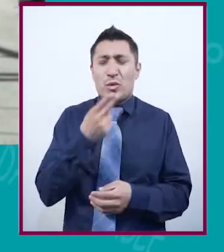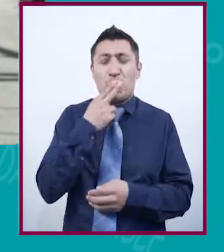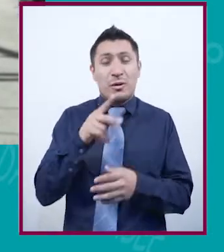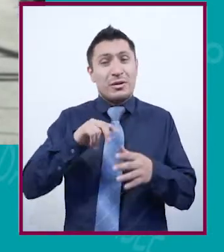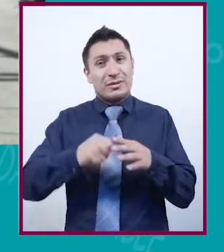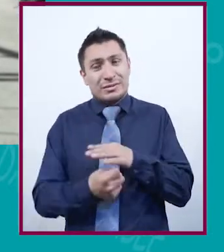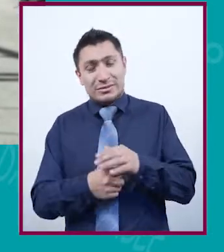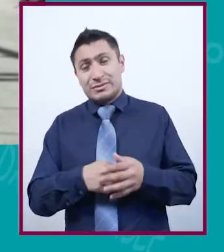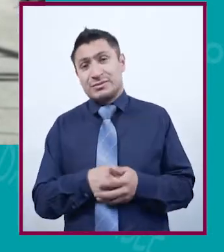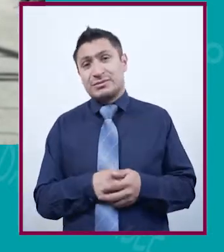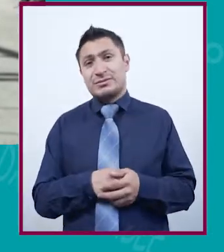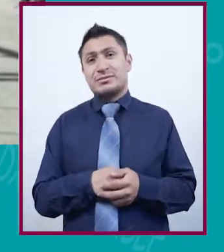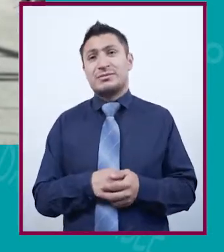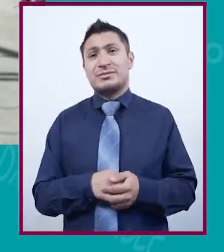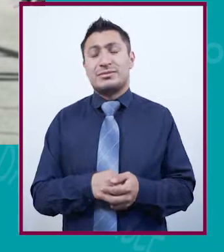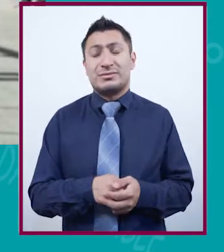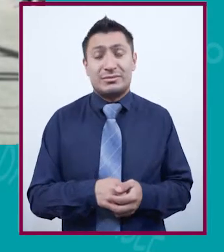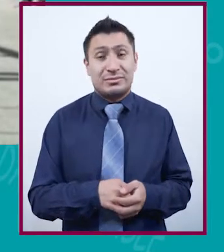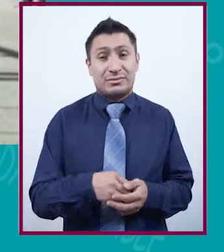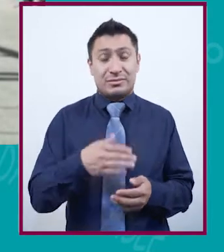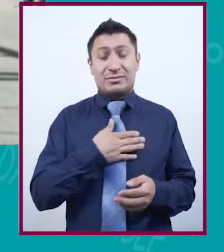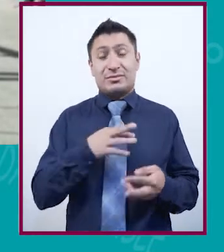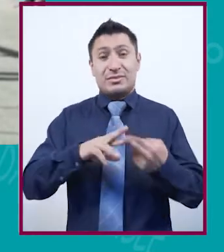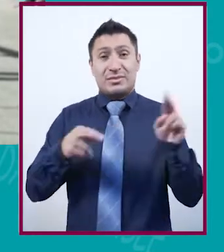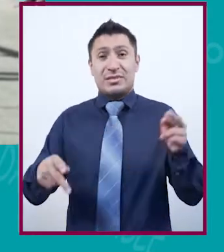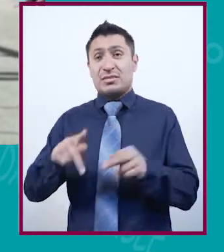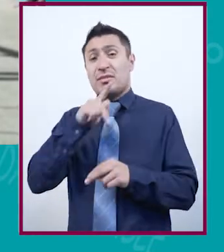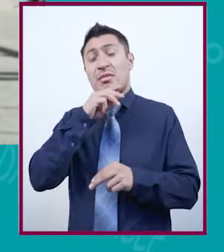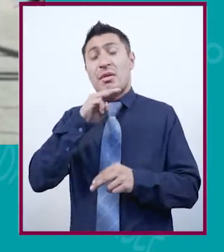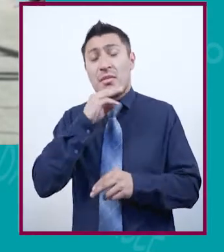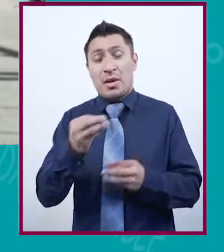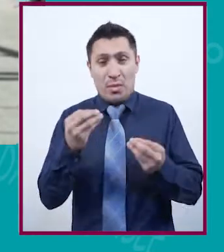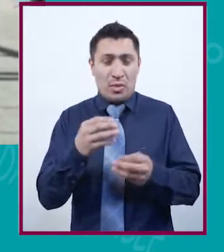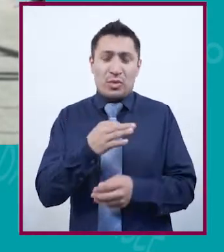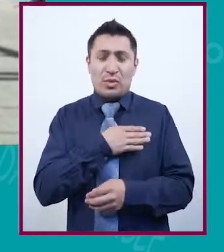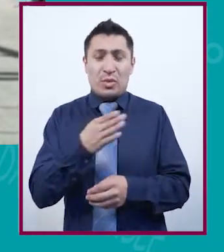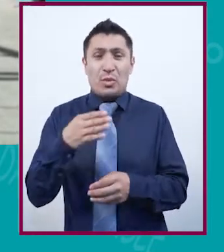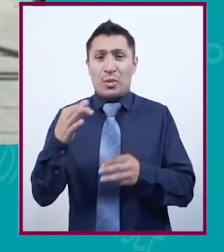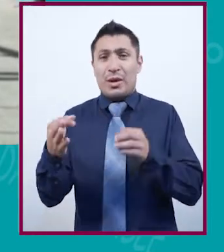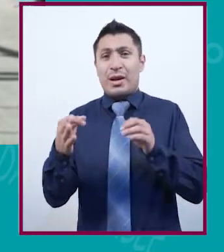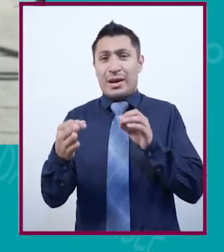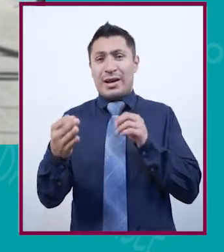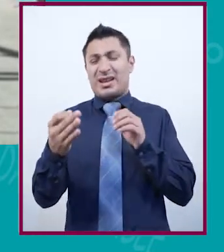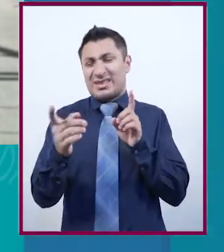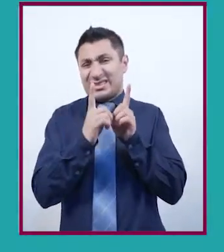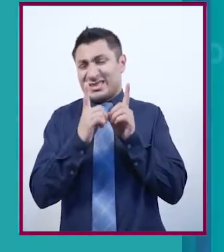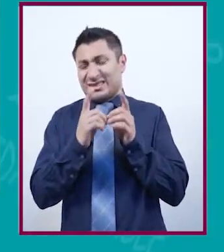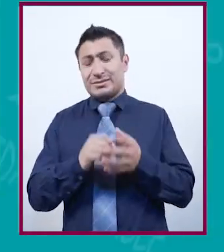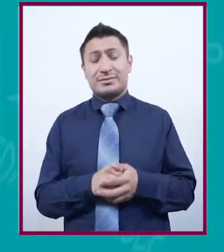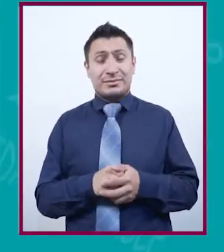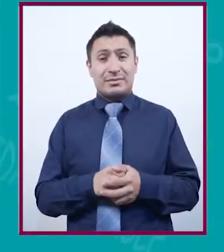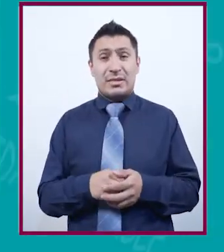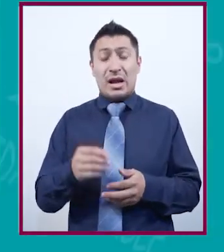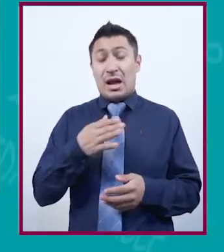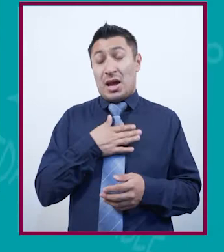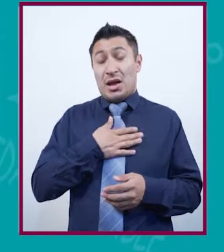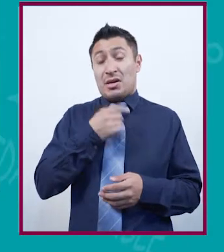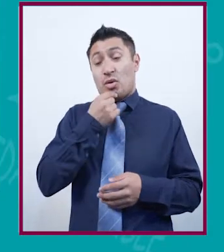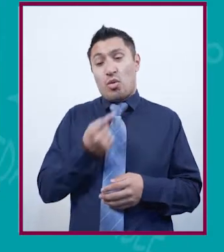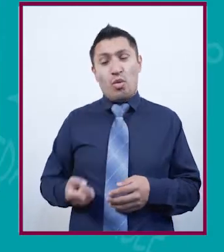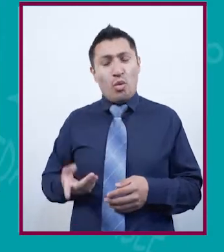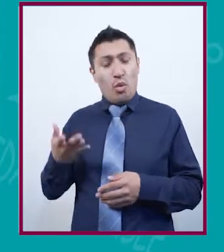eso. Y mi relación con mis padres era muy buena y muy cercana. Pues en